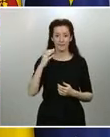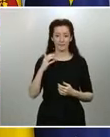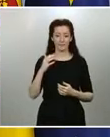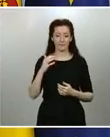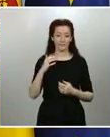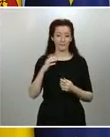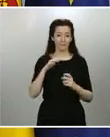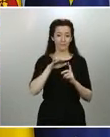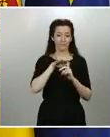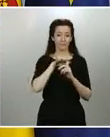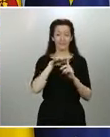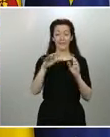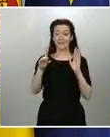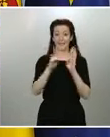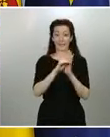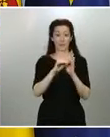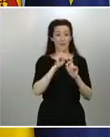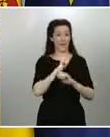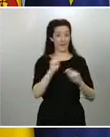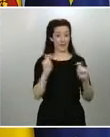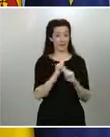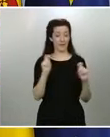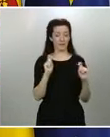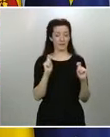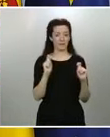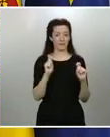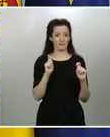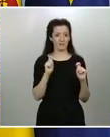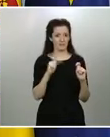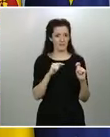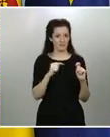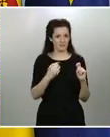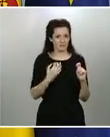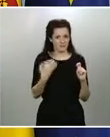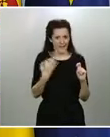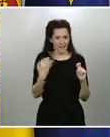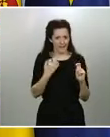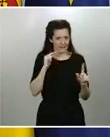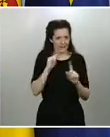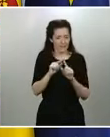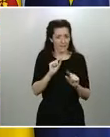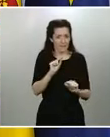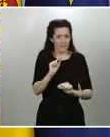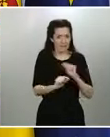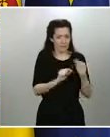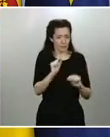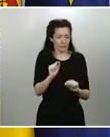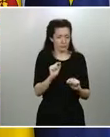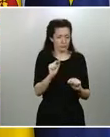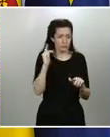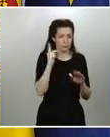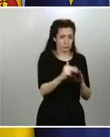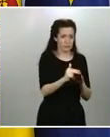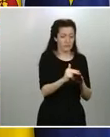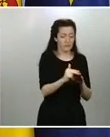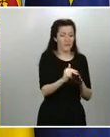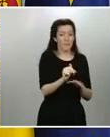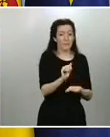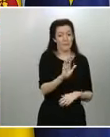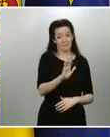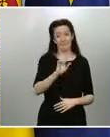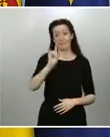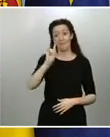necesario para evitar la propagación del virus pero necesario ahora también para evitar un contagio